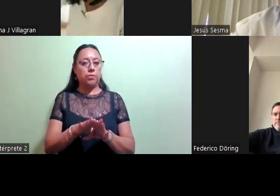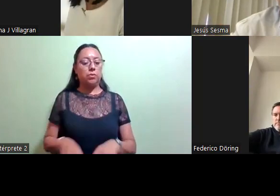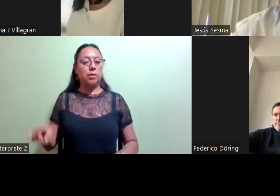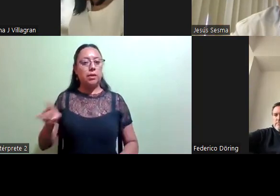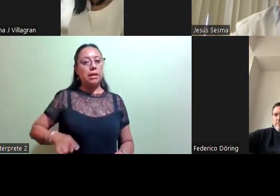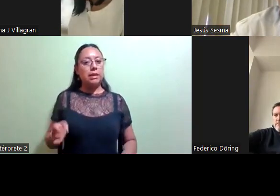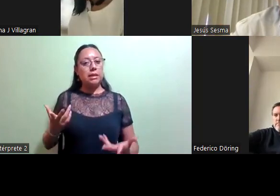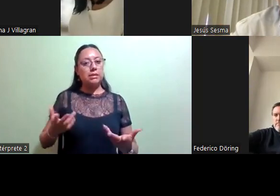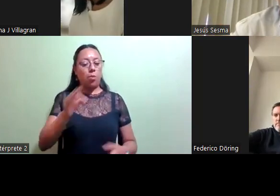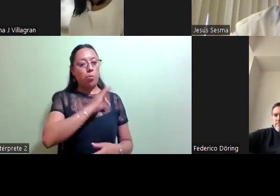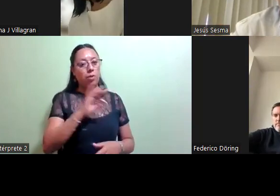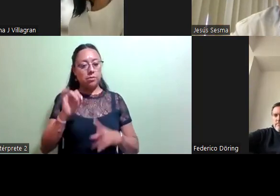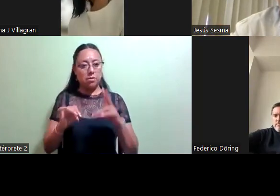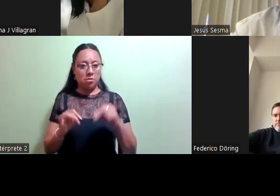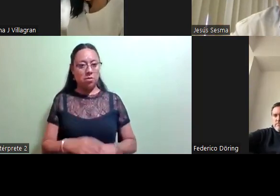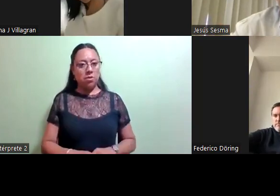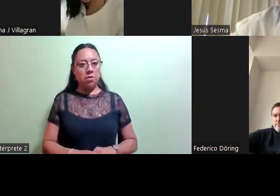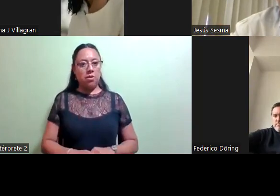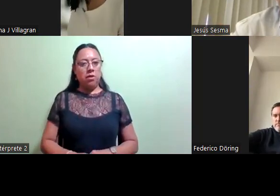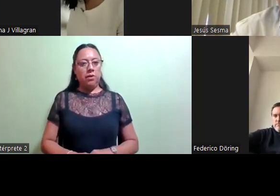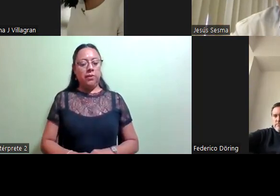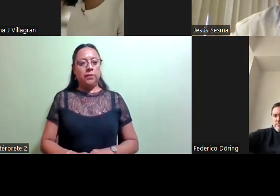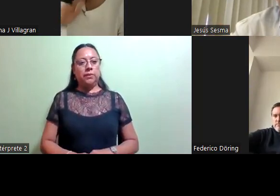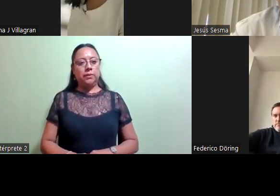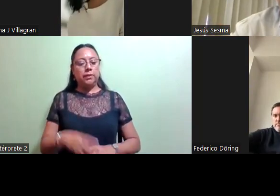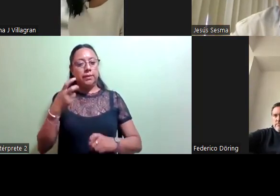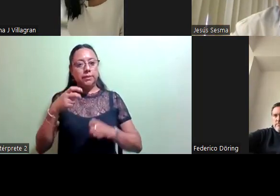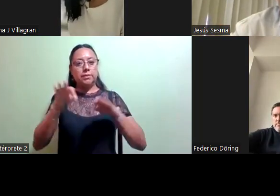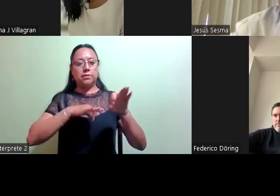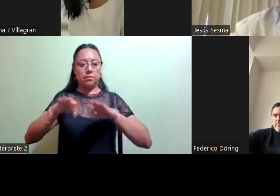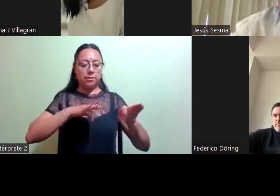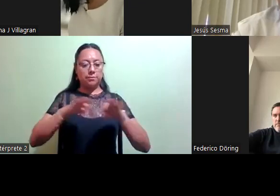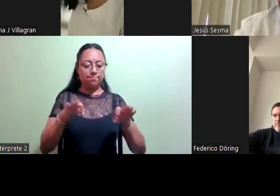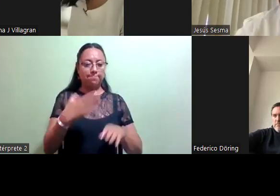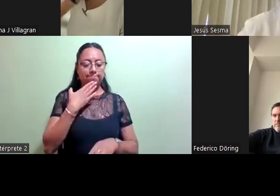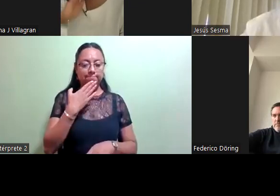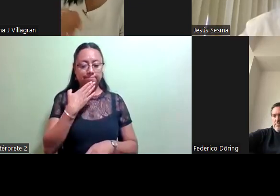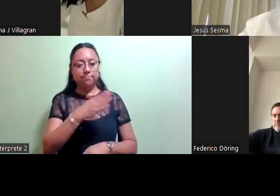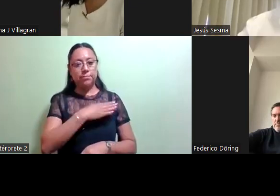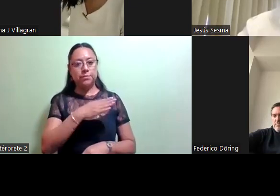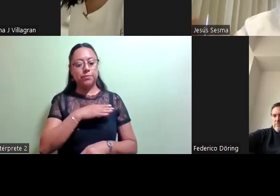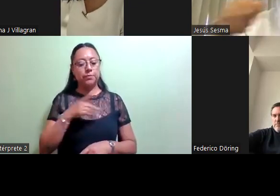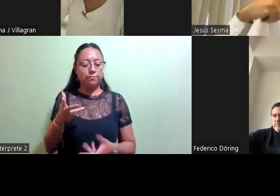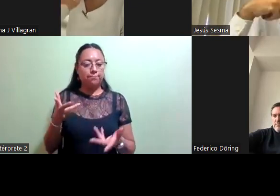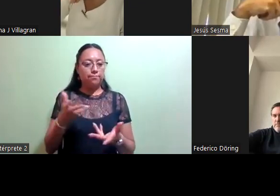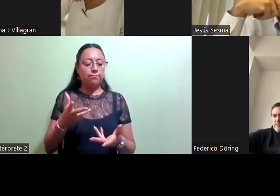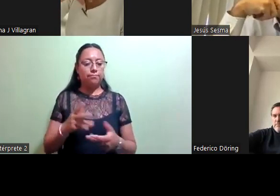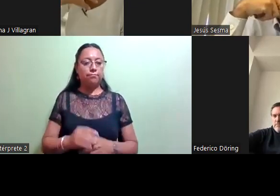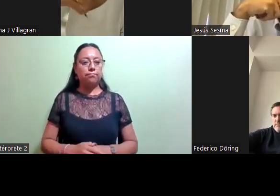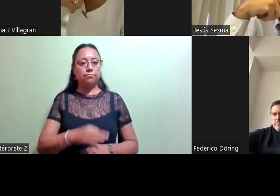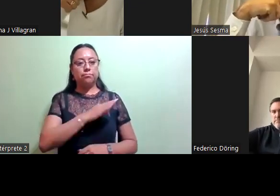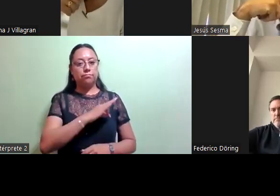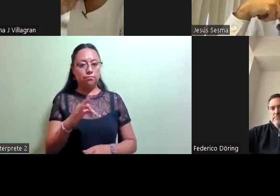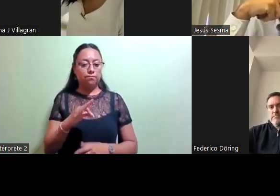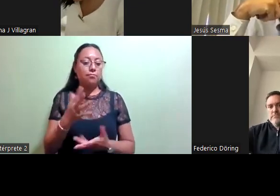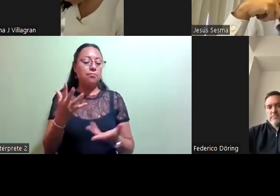la posibilidad de que esta labor altruista que desempeñan sea